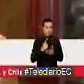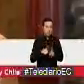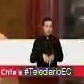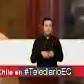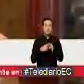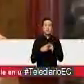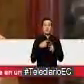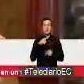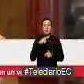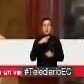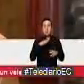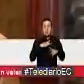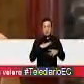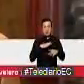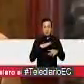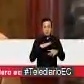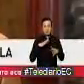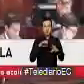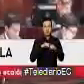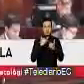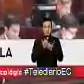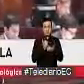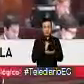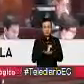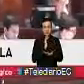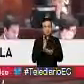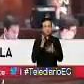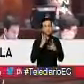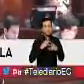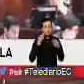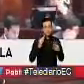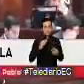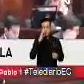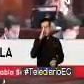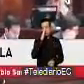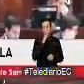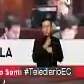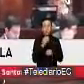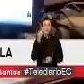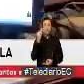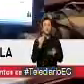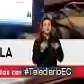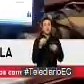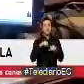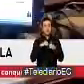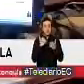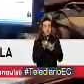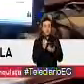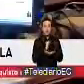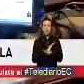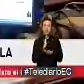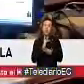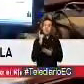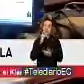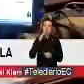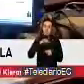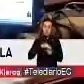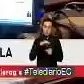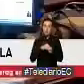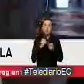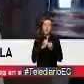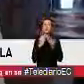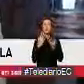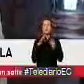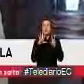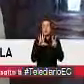vacancia legislativa la Asamblea Nacional. Para que se cumpla con el objetivo de la justicia, la Asamblea requiere de mayoría absoluta, es decir, 70